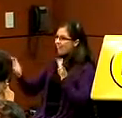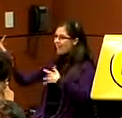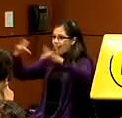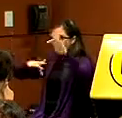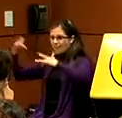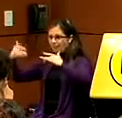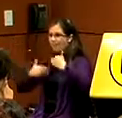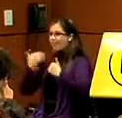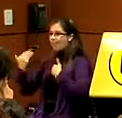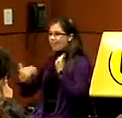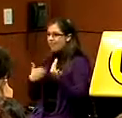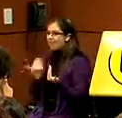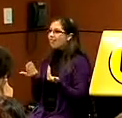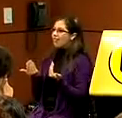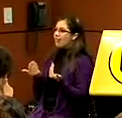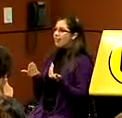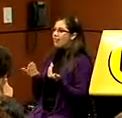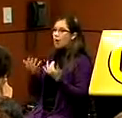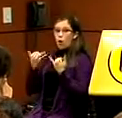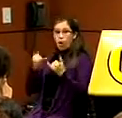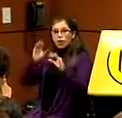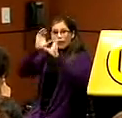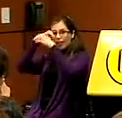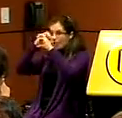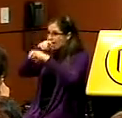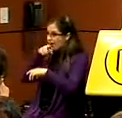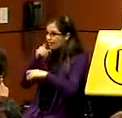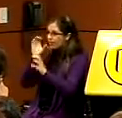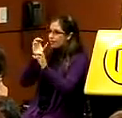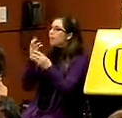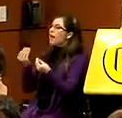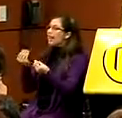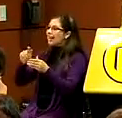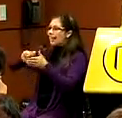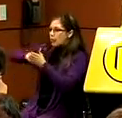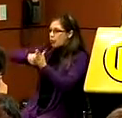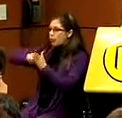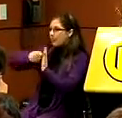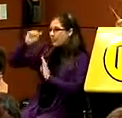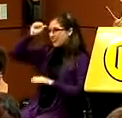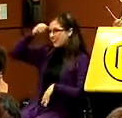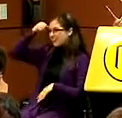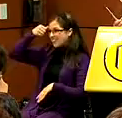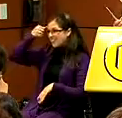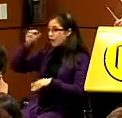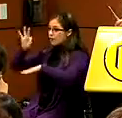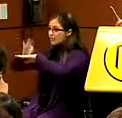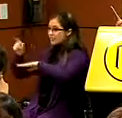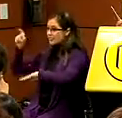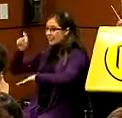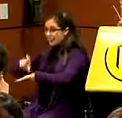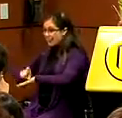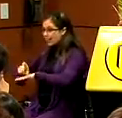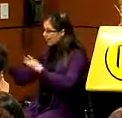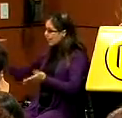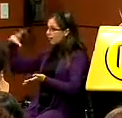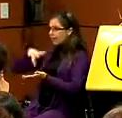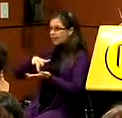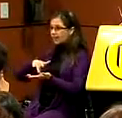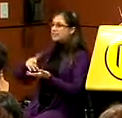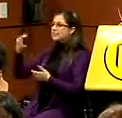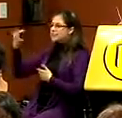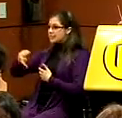esperamos recoger por eso estamos grabando porque a nosotros nos gusta cuando la fundación saldarriaga está en todo este tipo de